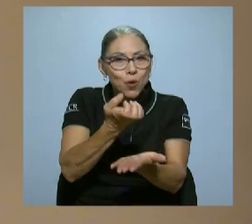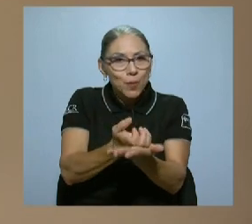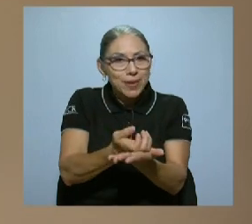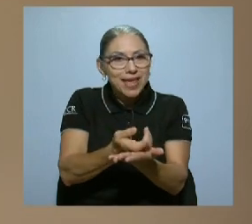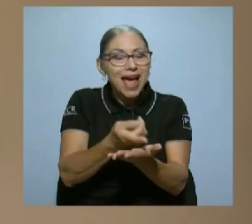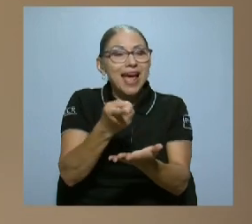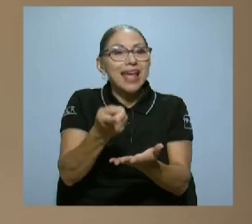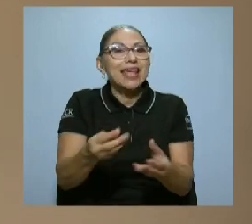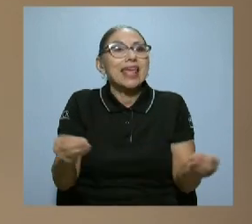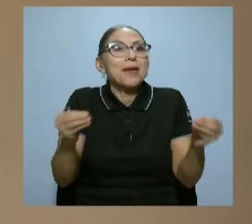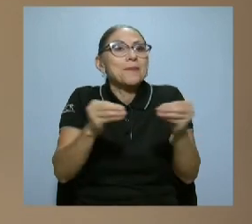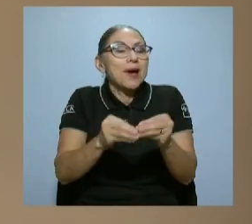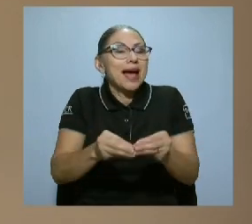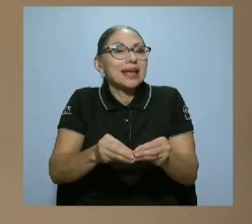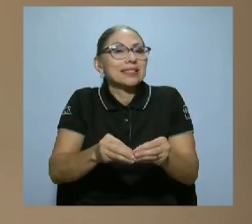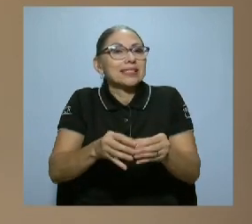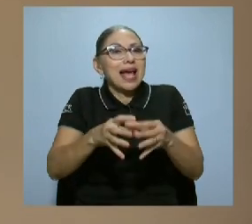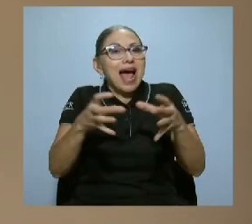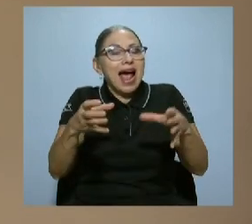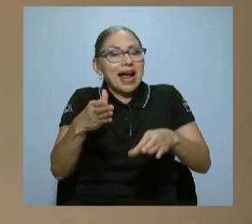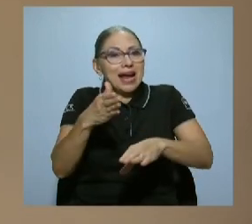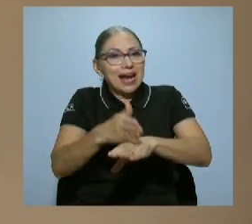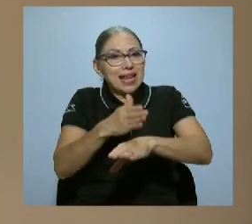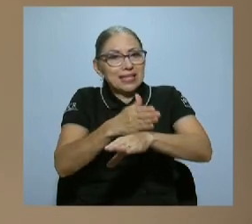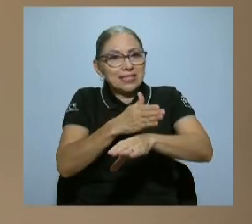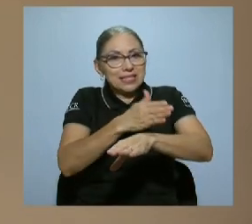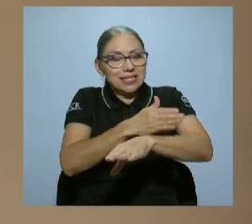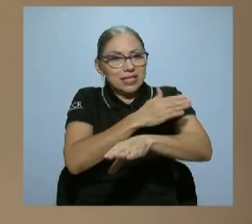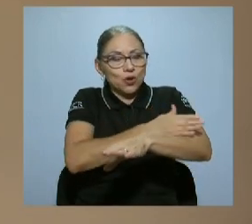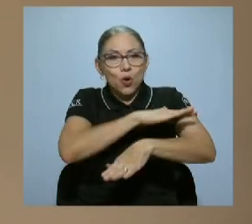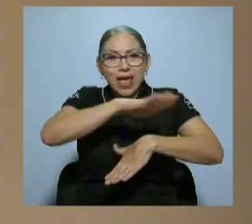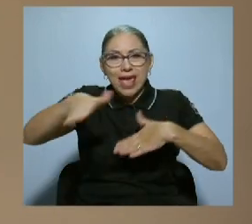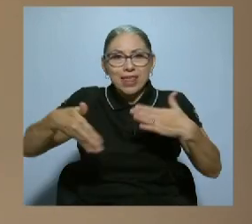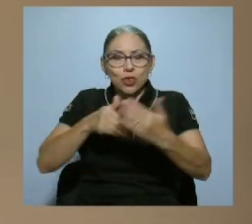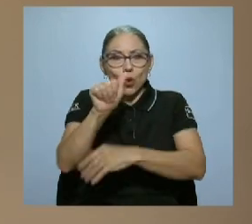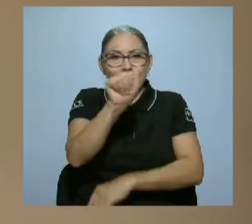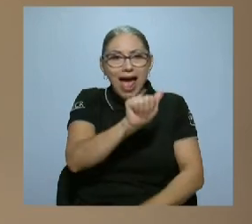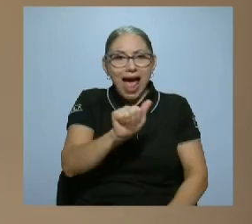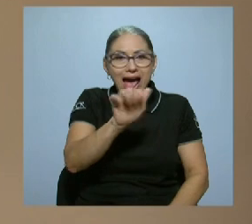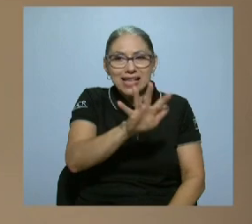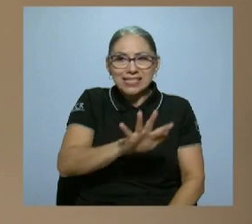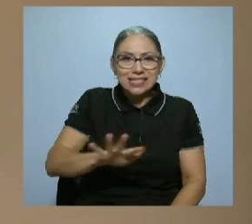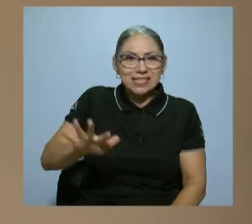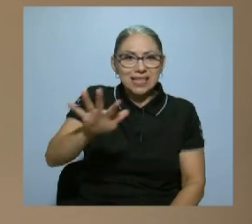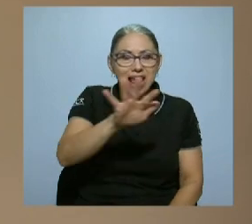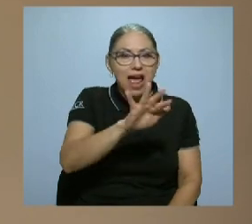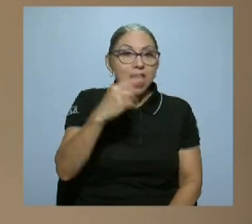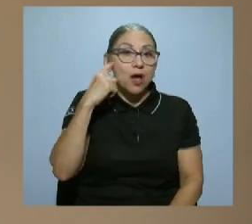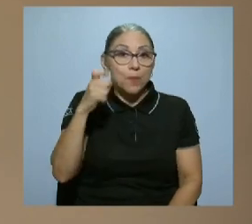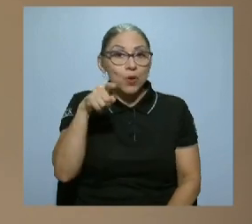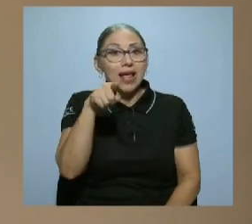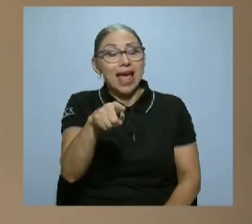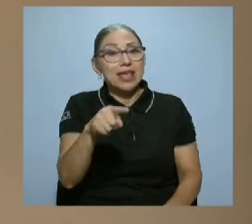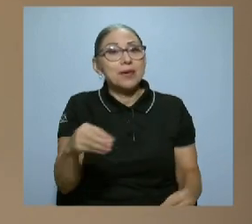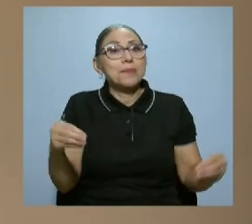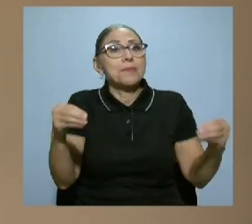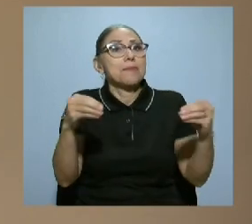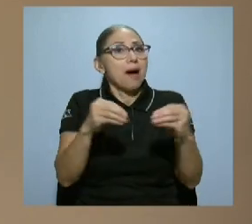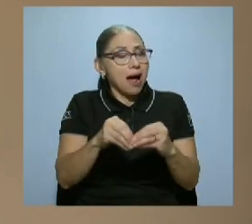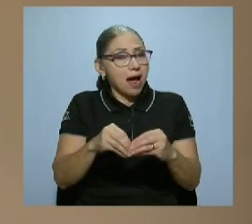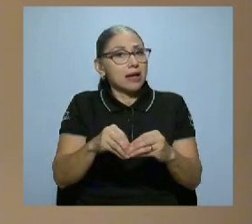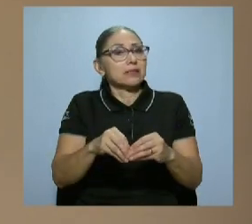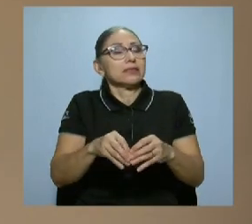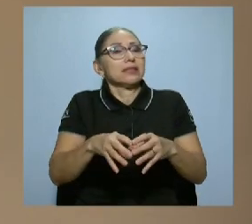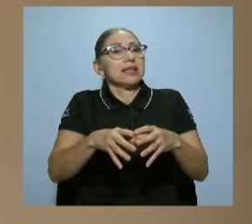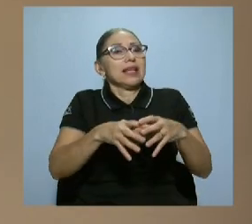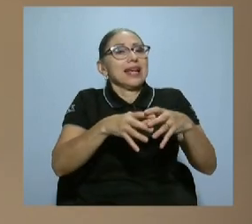ha crecido más en toda Asia, porque crecía más, o por lo menos crece bastante